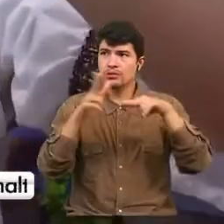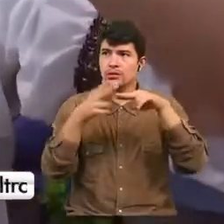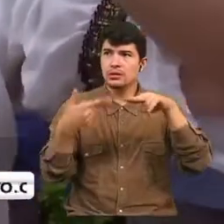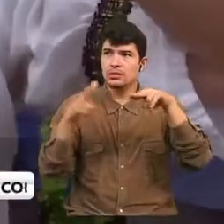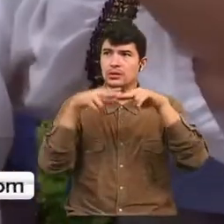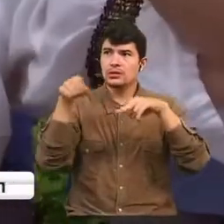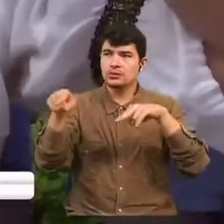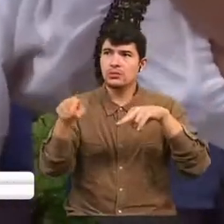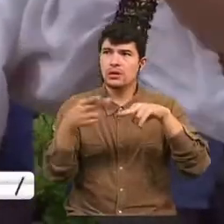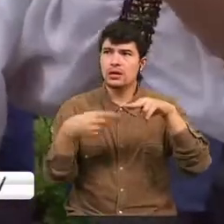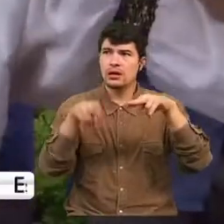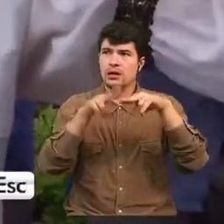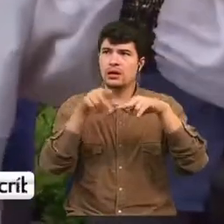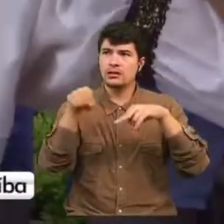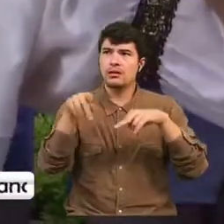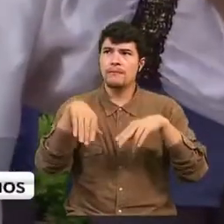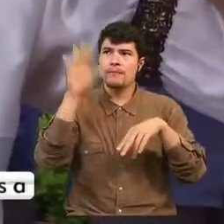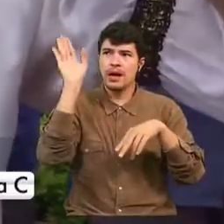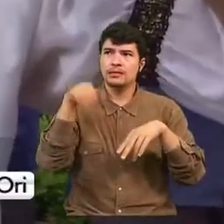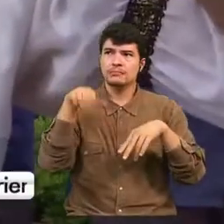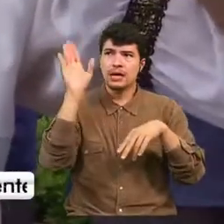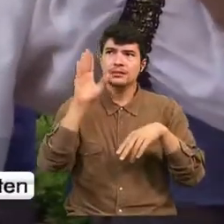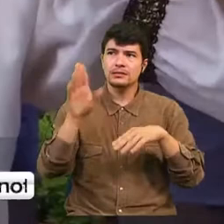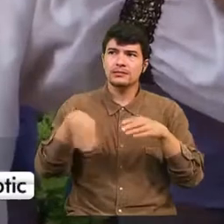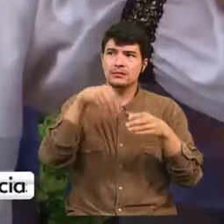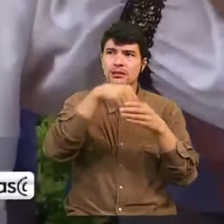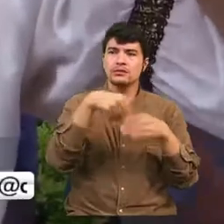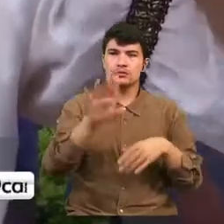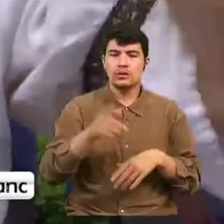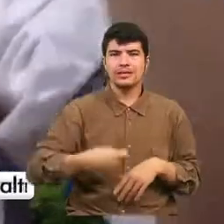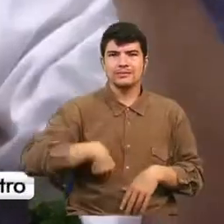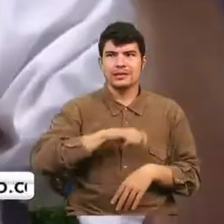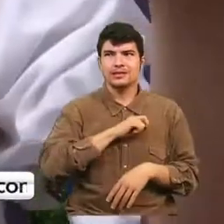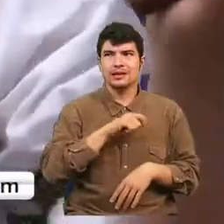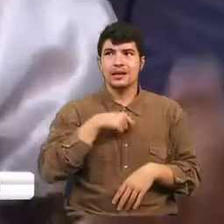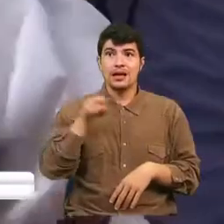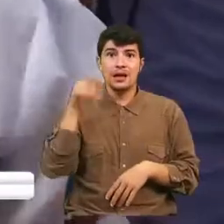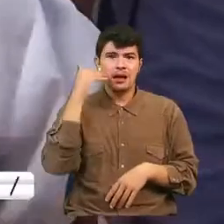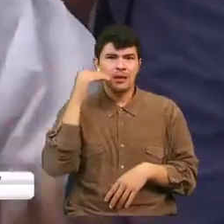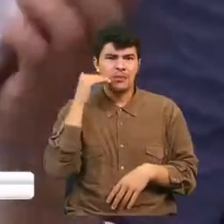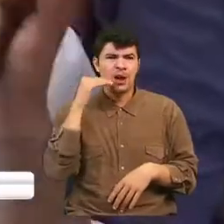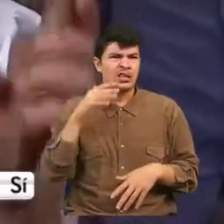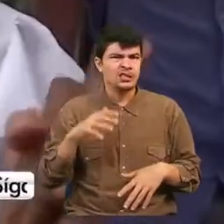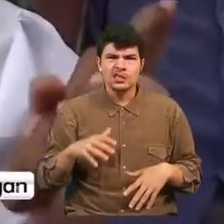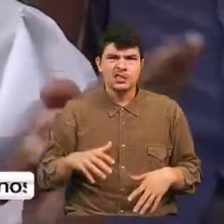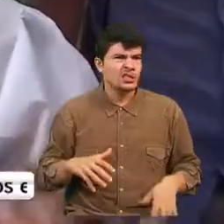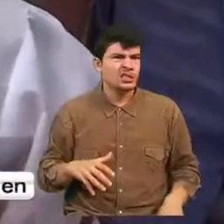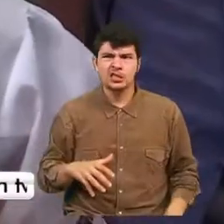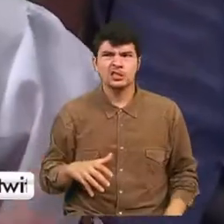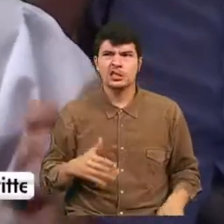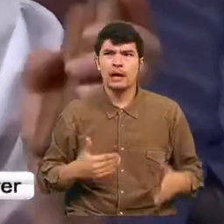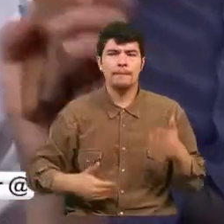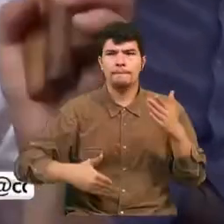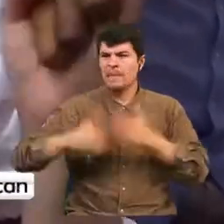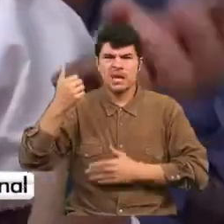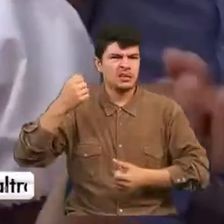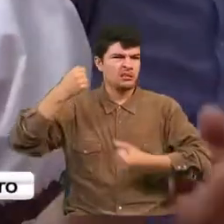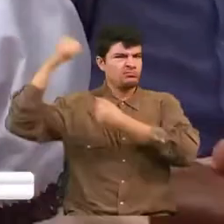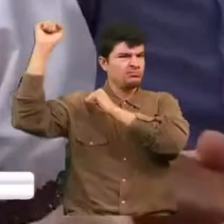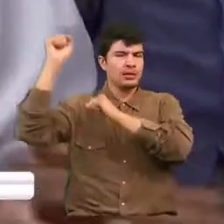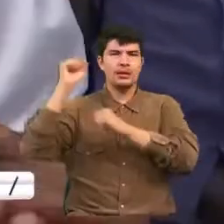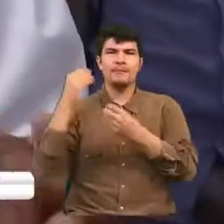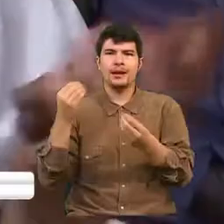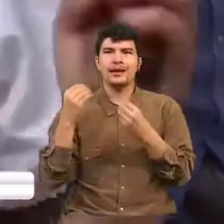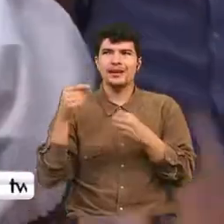este impuesto, que fue uno de los que más alto grabaron en España. Entonces, enfurecida, da este inicio de rebelión también